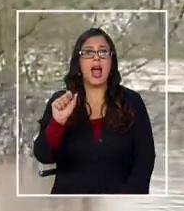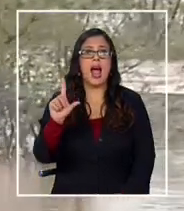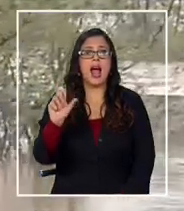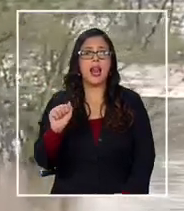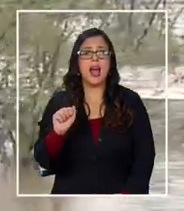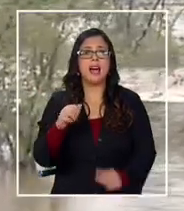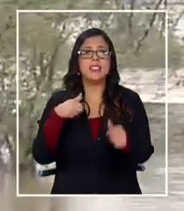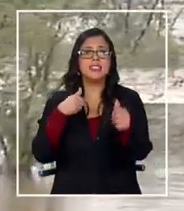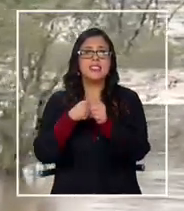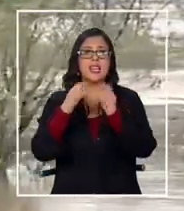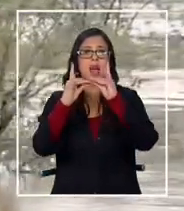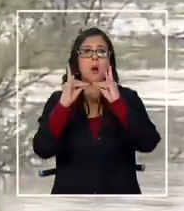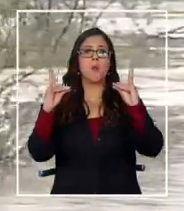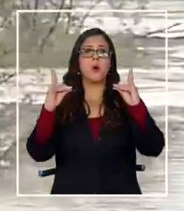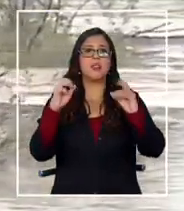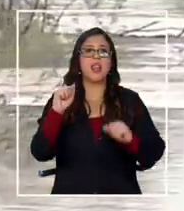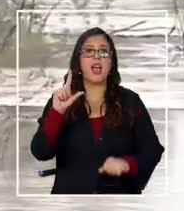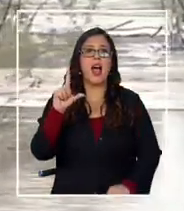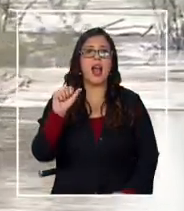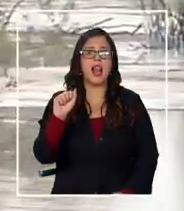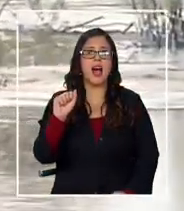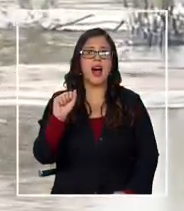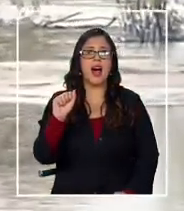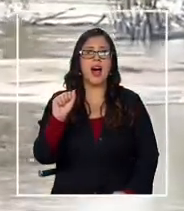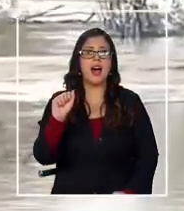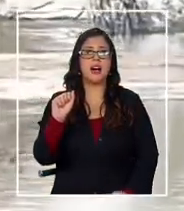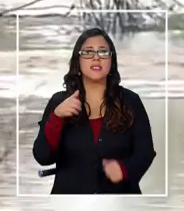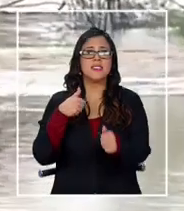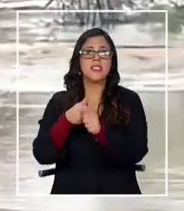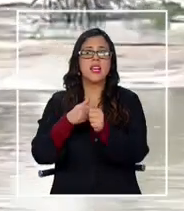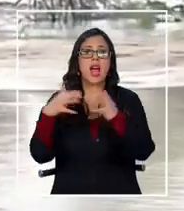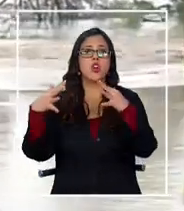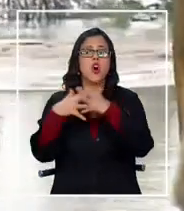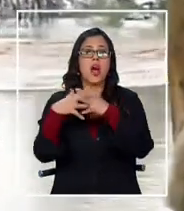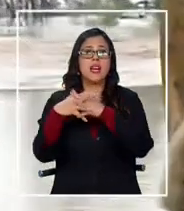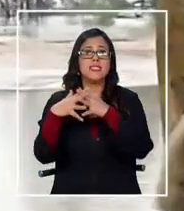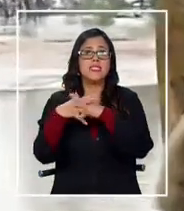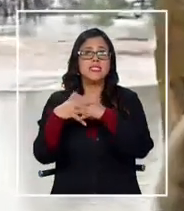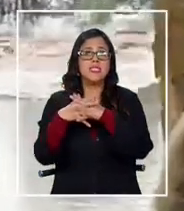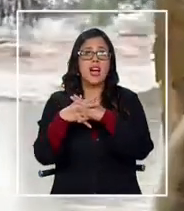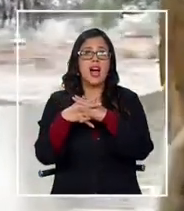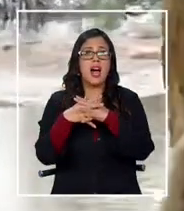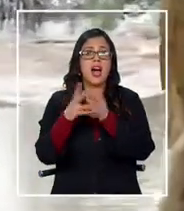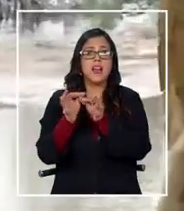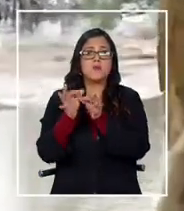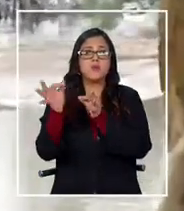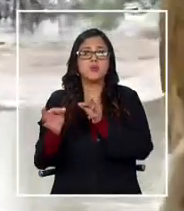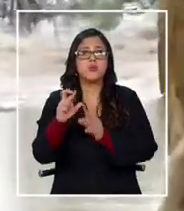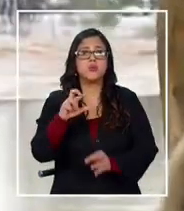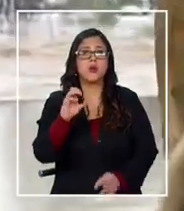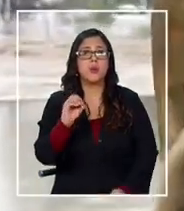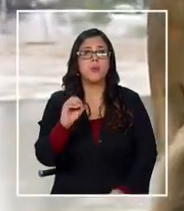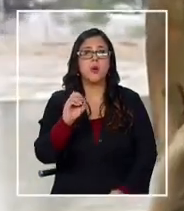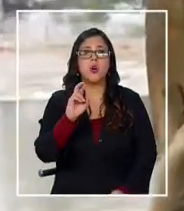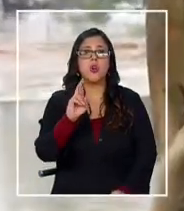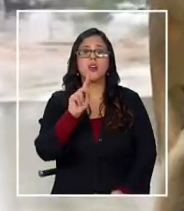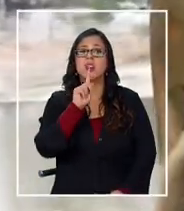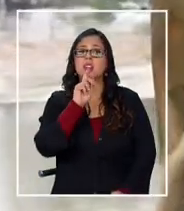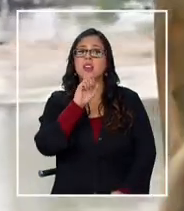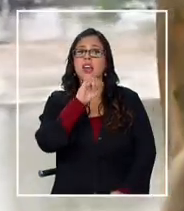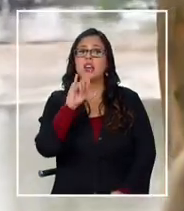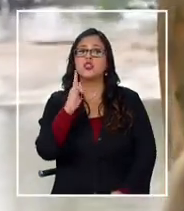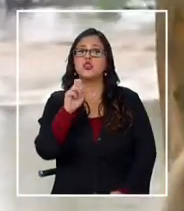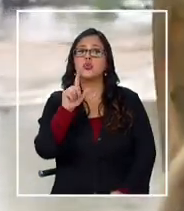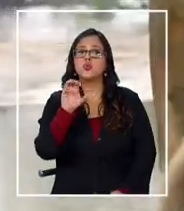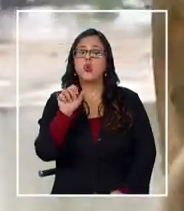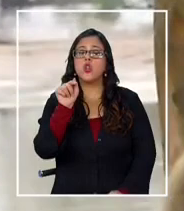del puente Lala al poniente de Chillán, en el camino que va entre Chillán y Portezuelo, y es uno de los puntos donde